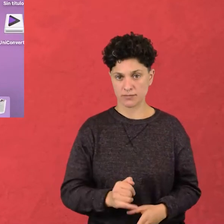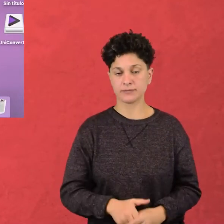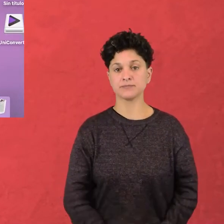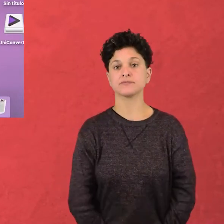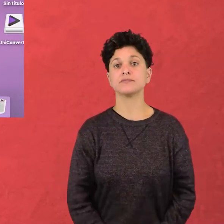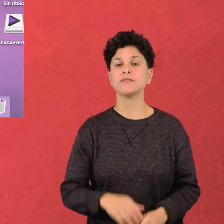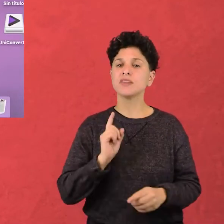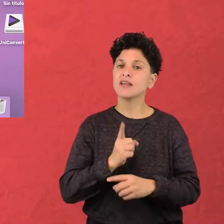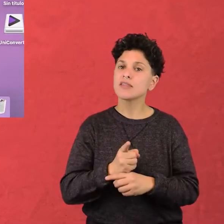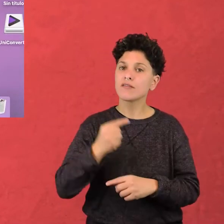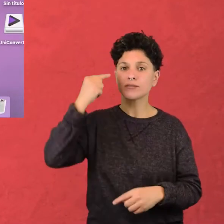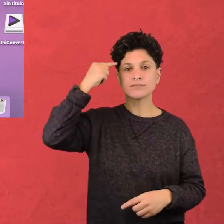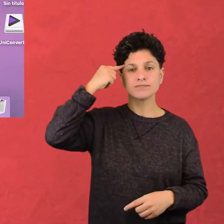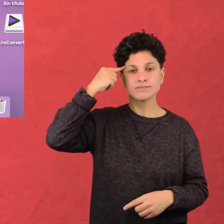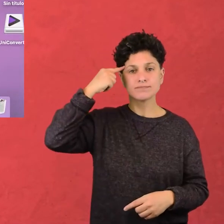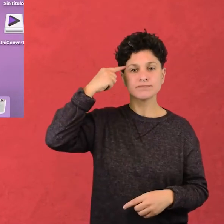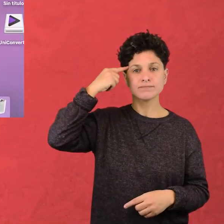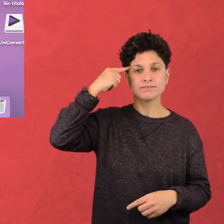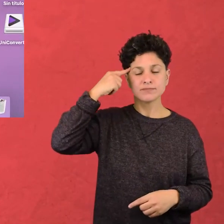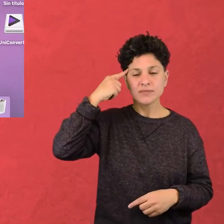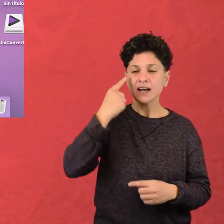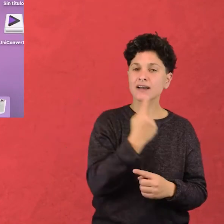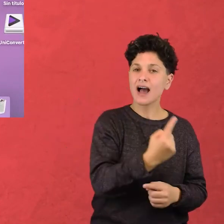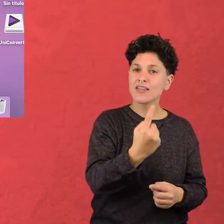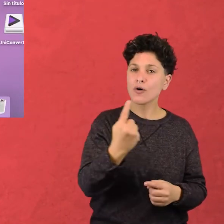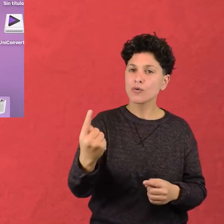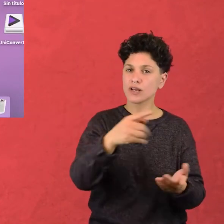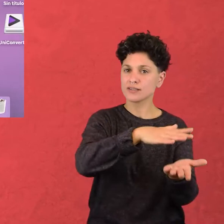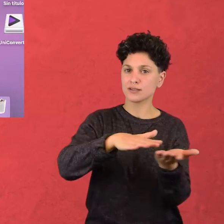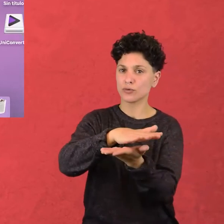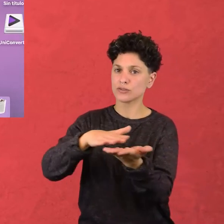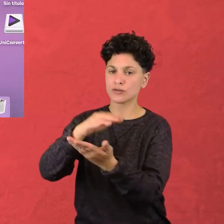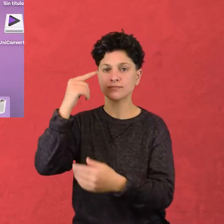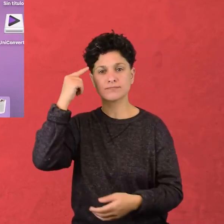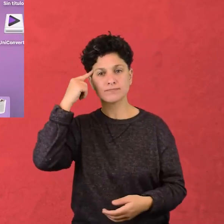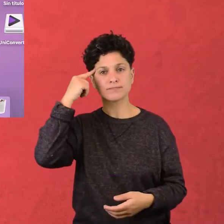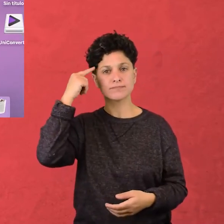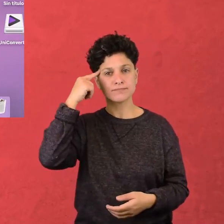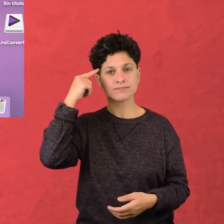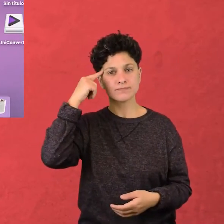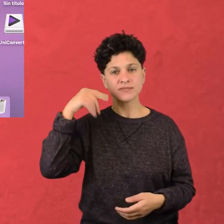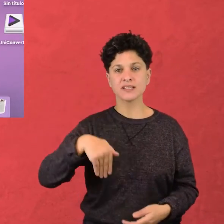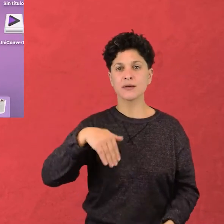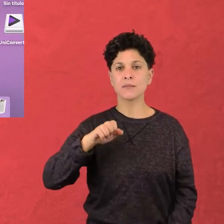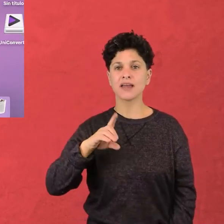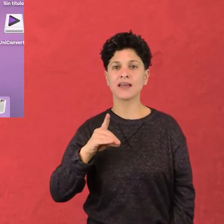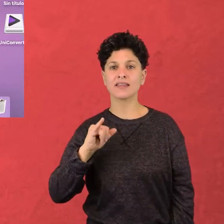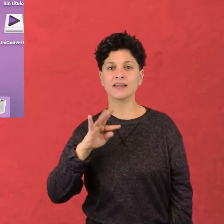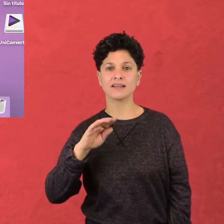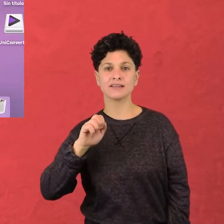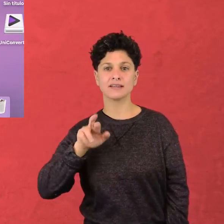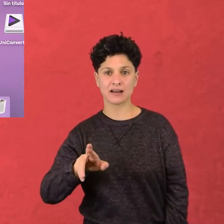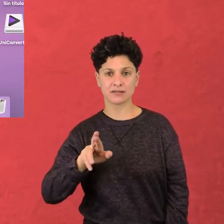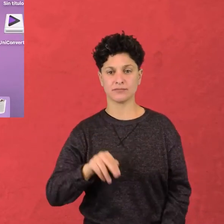socialmente, de la moral, sino meditar cuidadosamente en cada caso concreto.